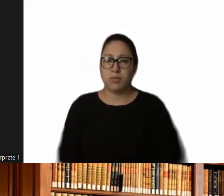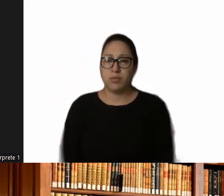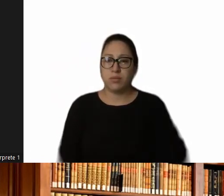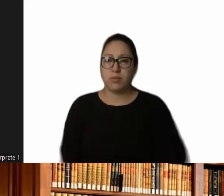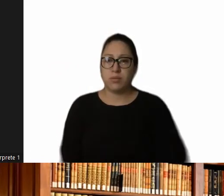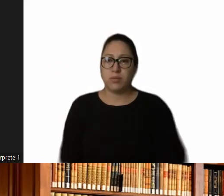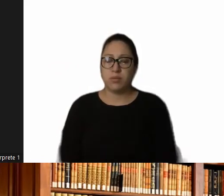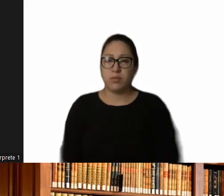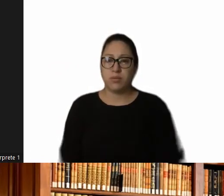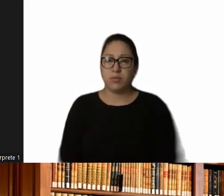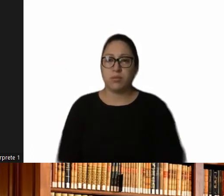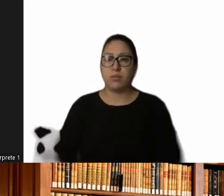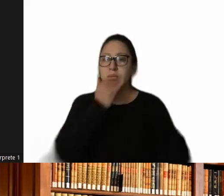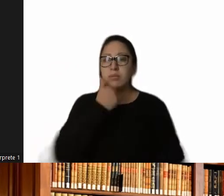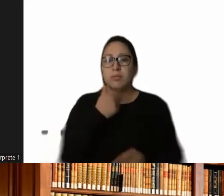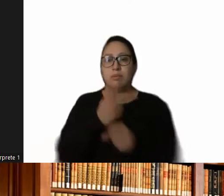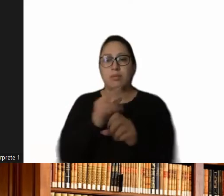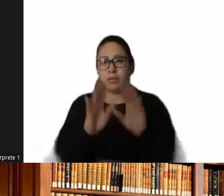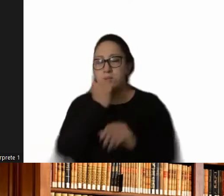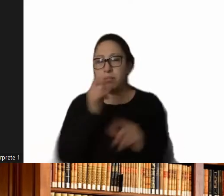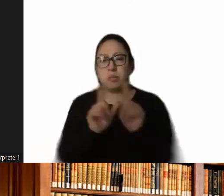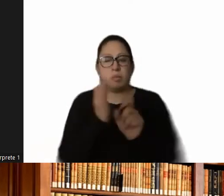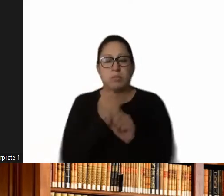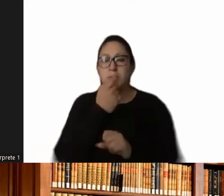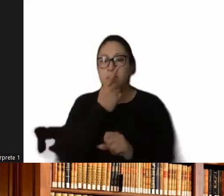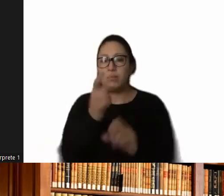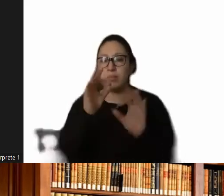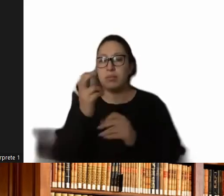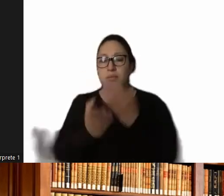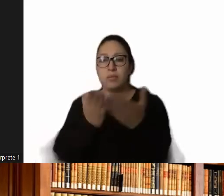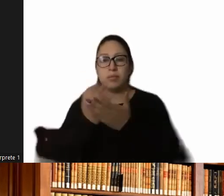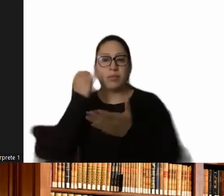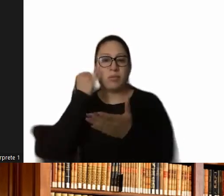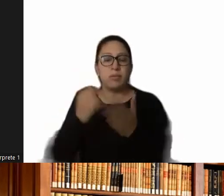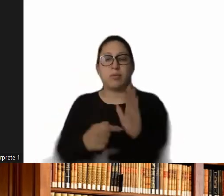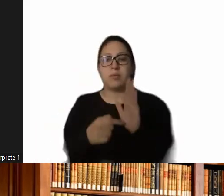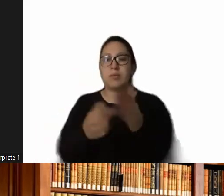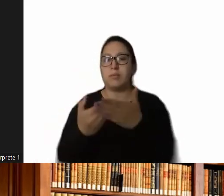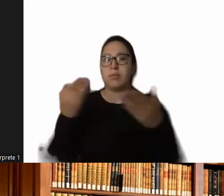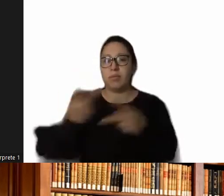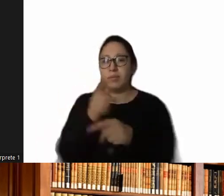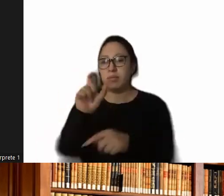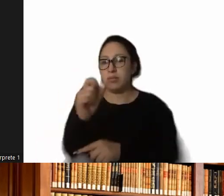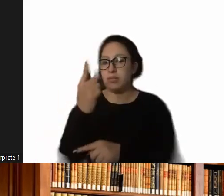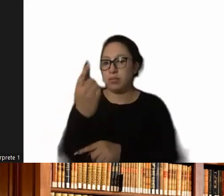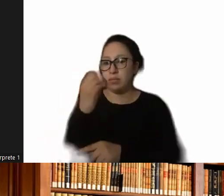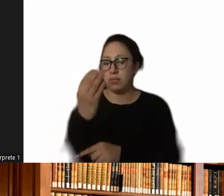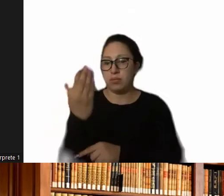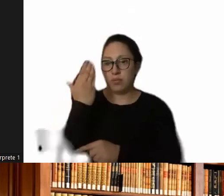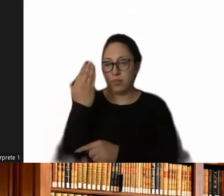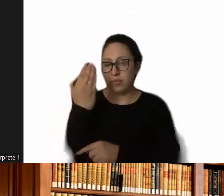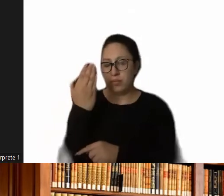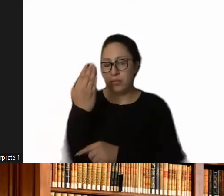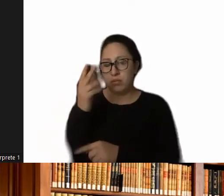Solamente comentar que la iniciativa se presentó desde el 21 de octubre del año pasado